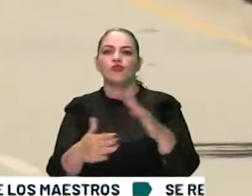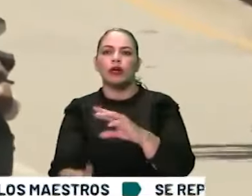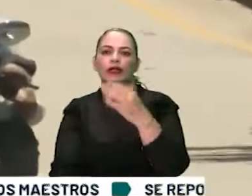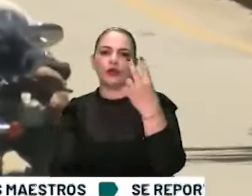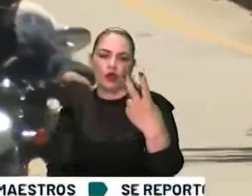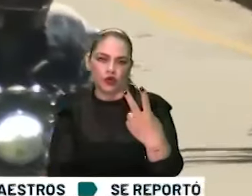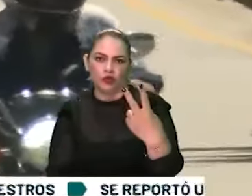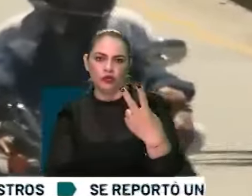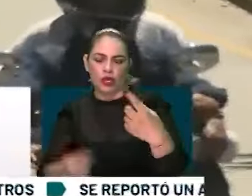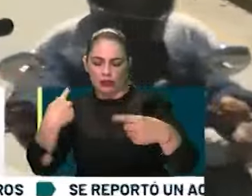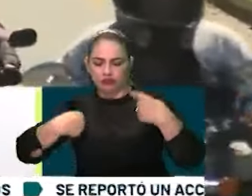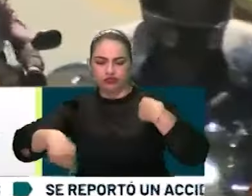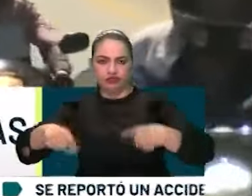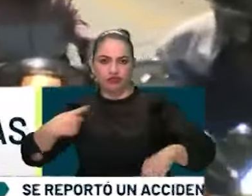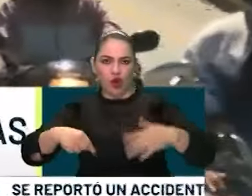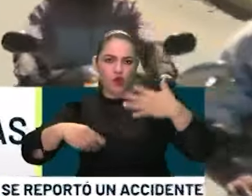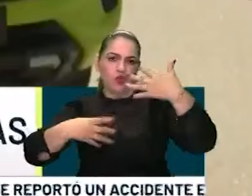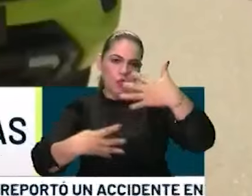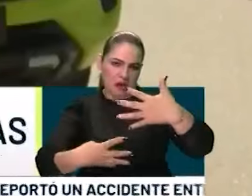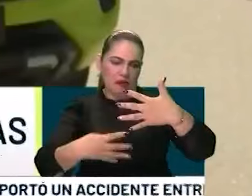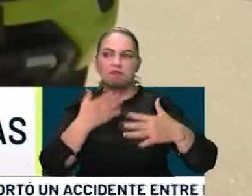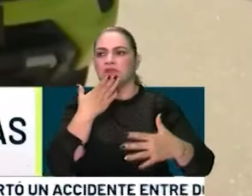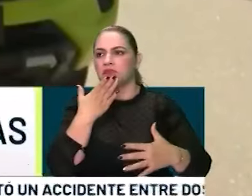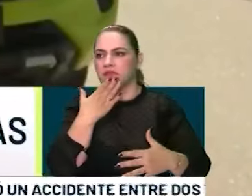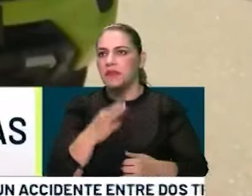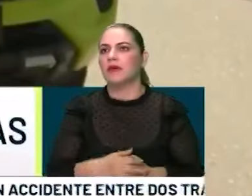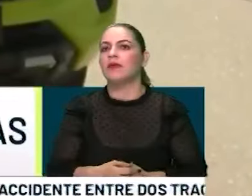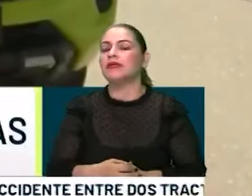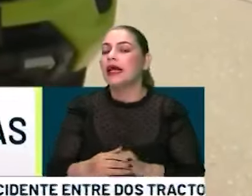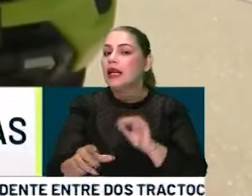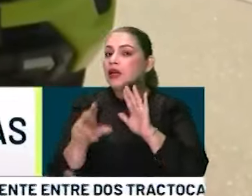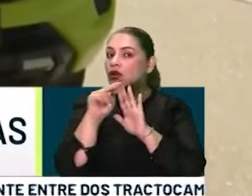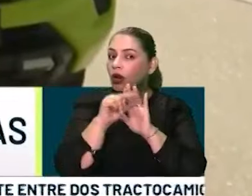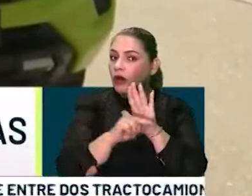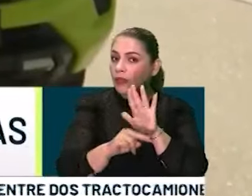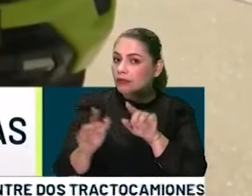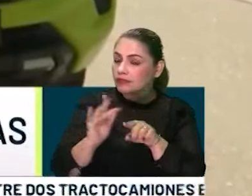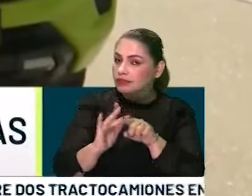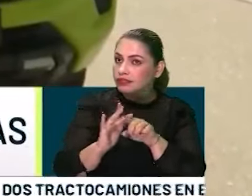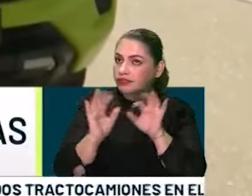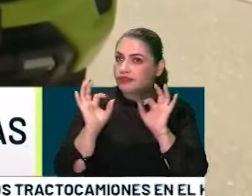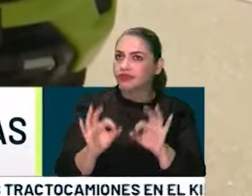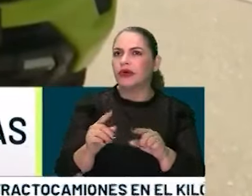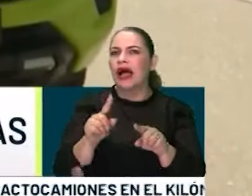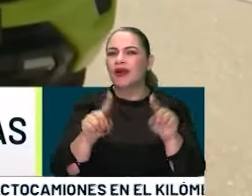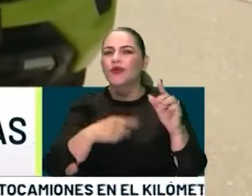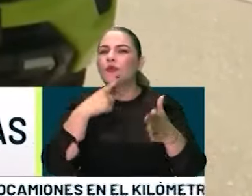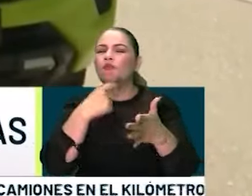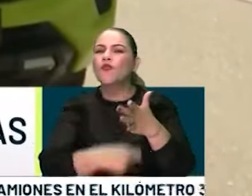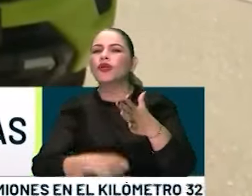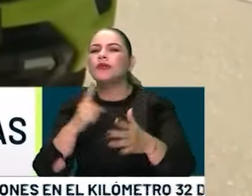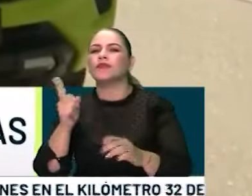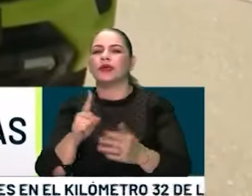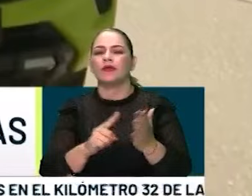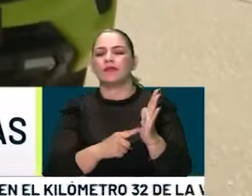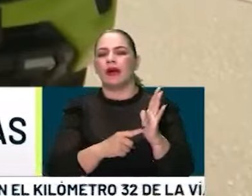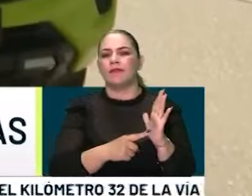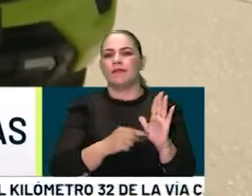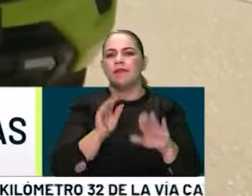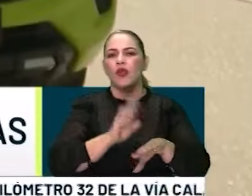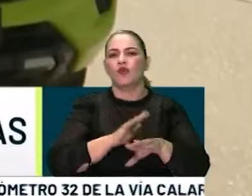lesionados. Pero además de esto, la aplicación de la norma que se hizo fue por no tener al día la revisión técnico-mecánica, a lo que se invita a